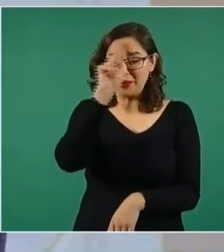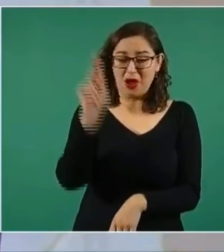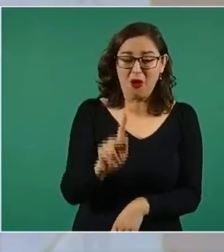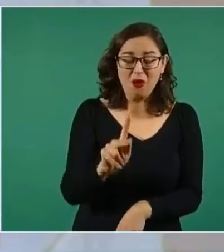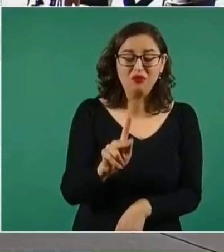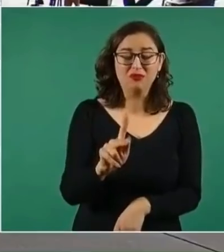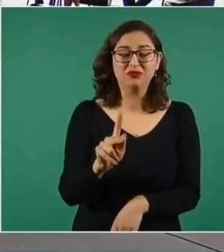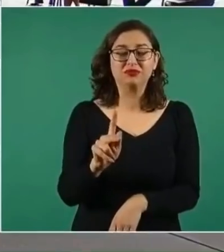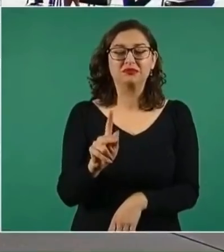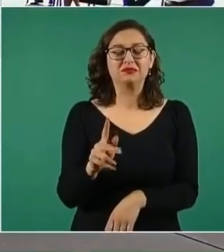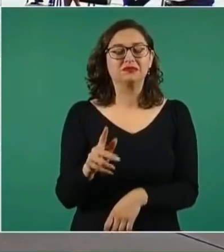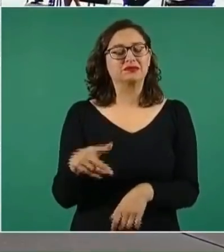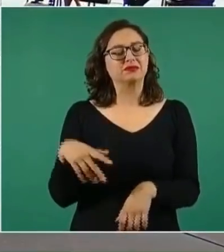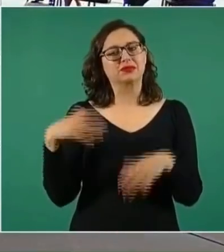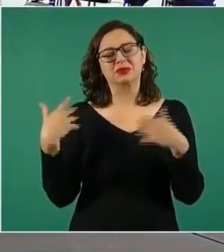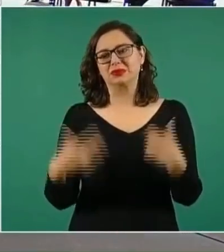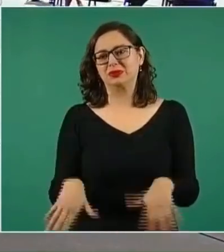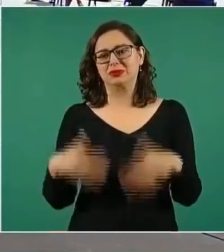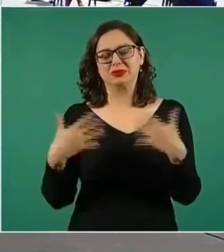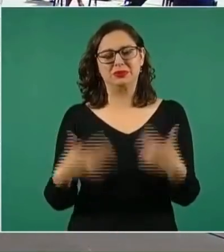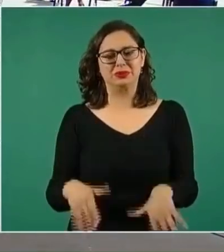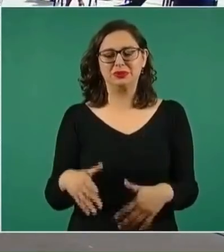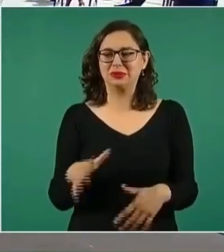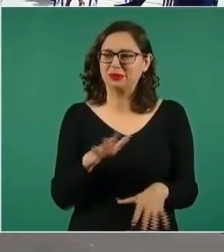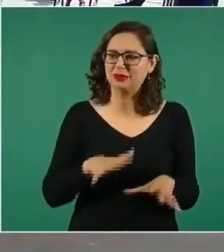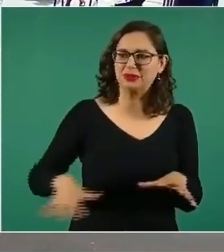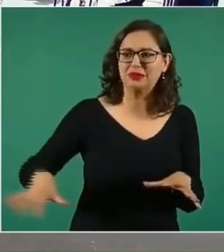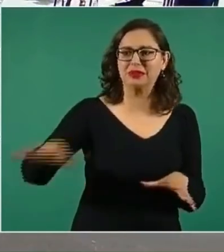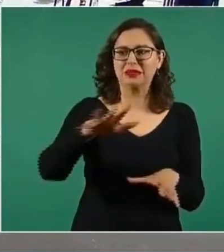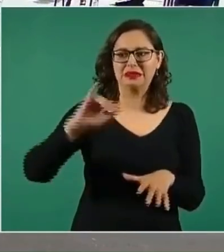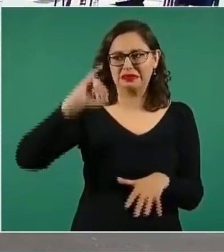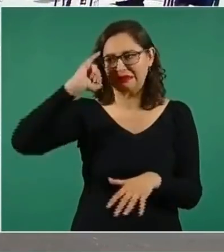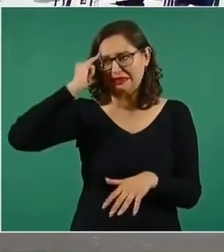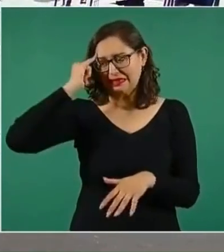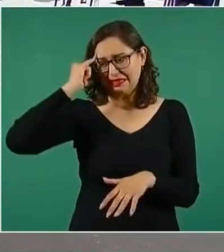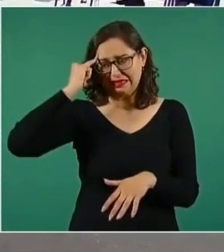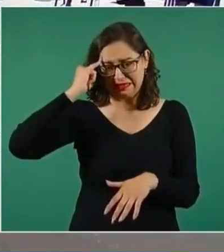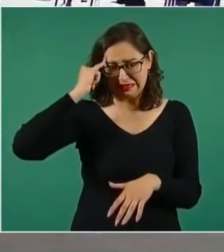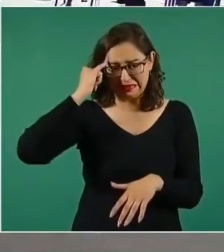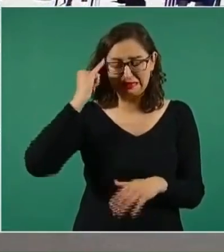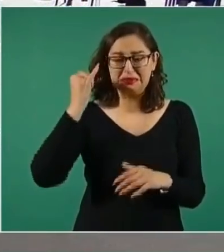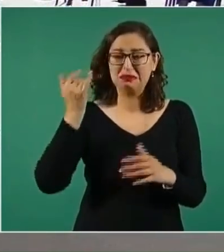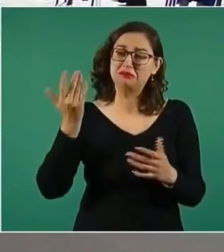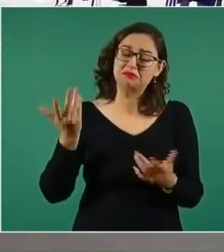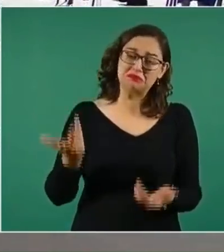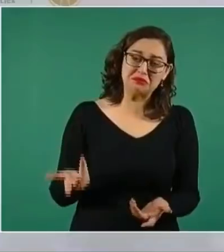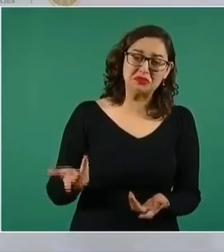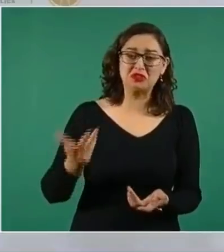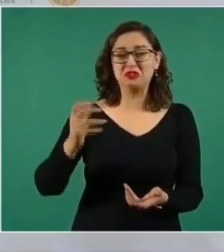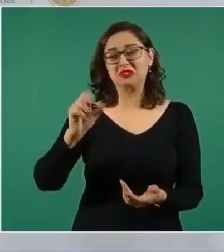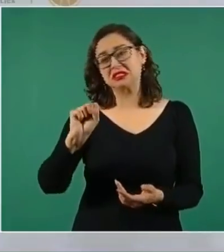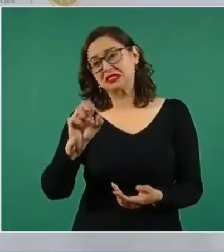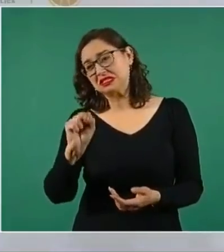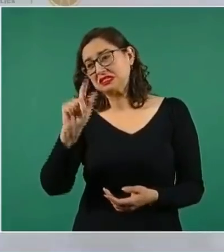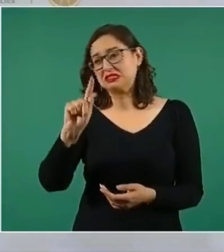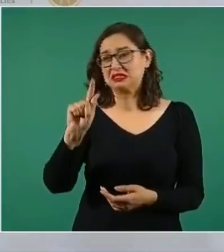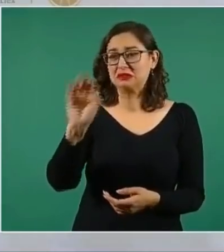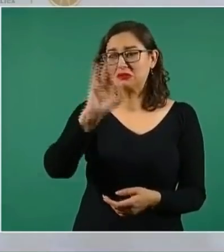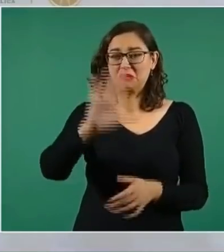murió más de la 4ª parte de la gente de indios que había en toda la